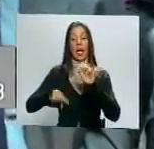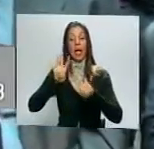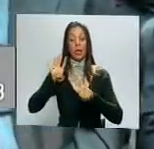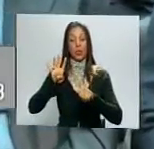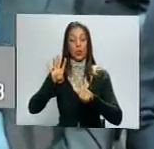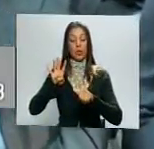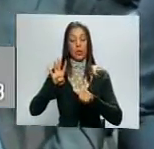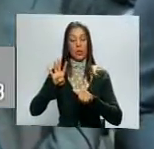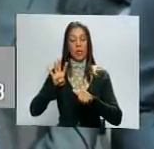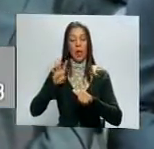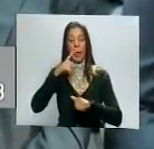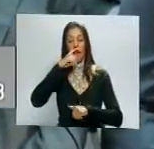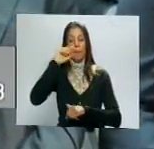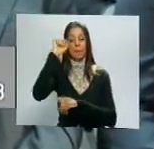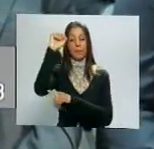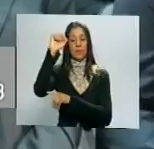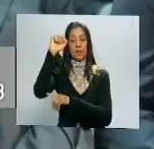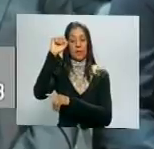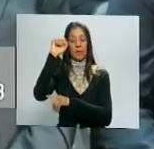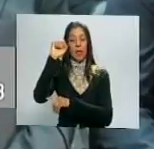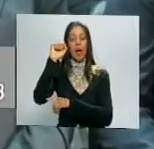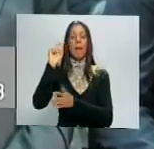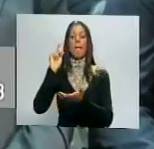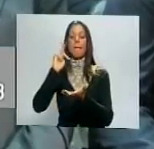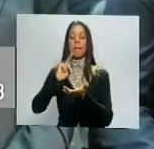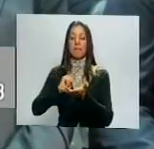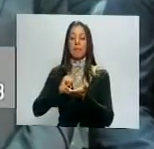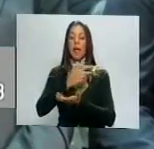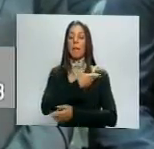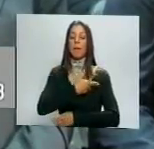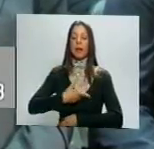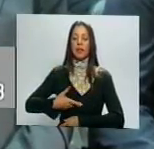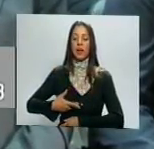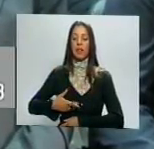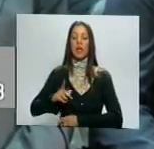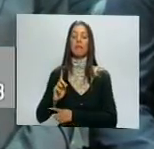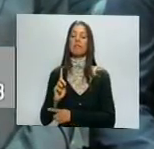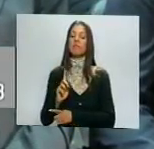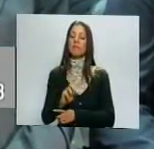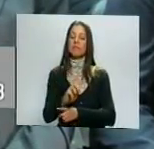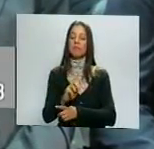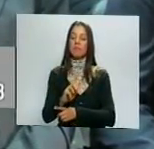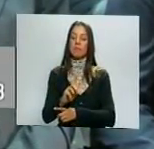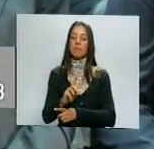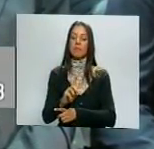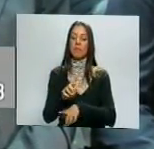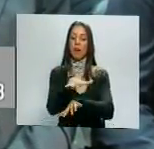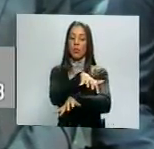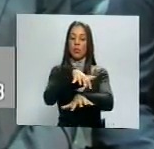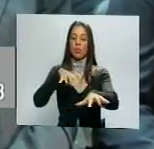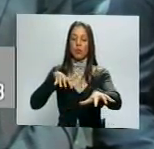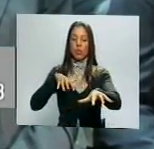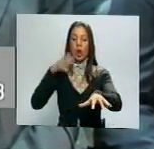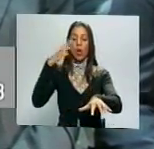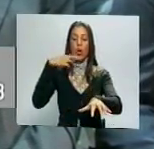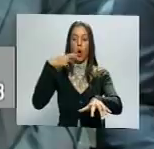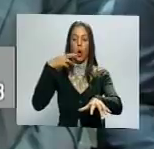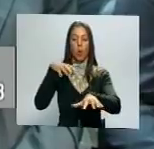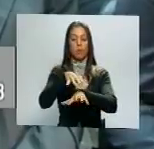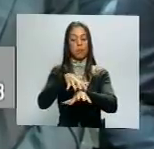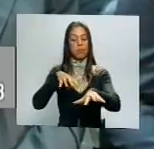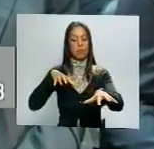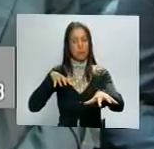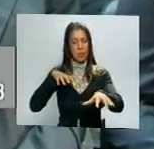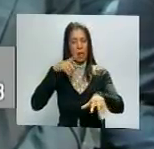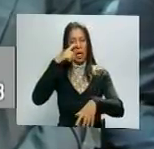2014, Nicolás Maduro, ya presidente, se presenta a la Asamblea Nacional, mayoría revolucionaria. Eso